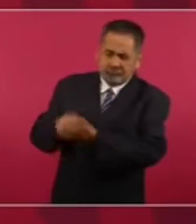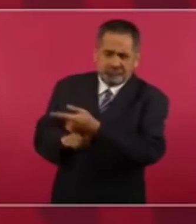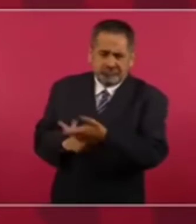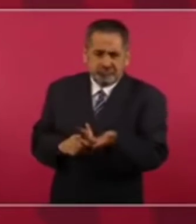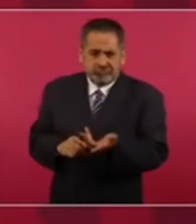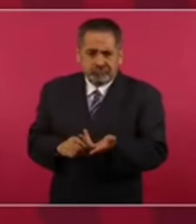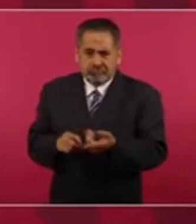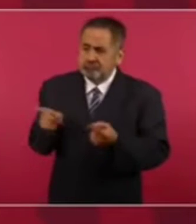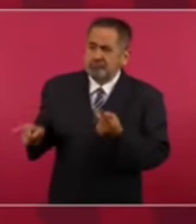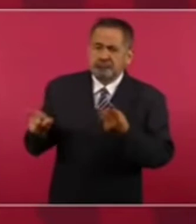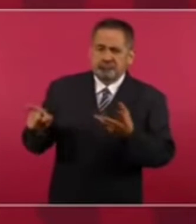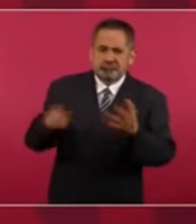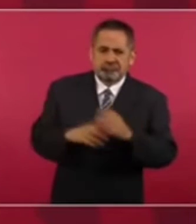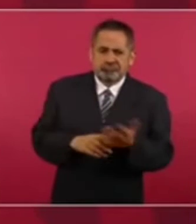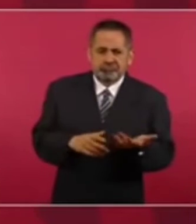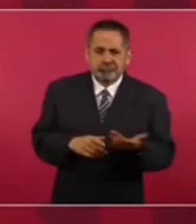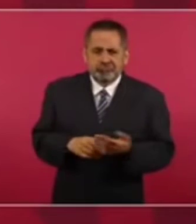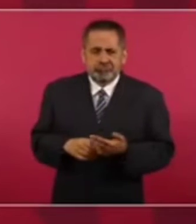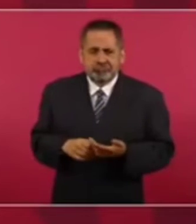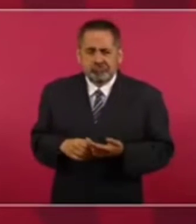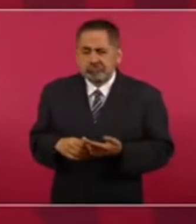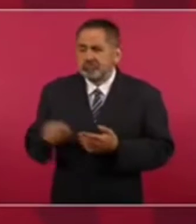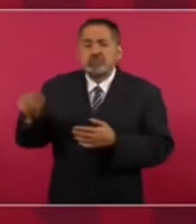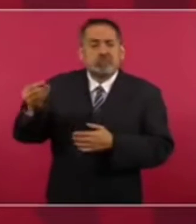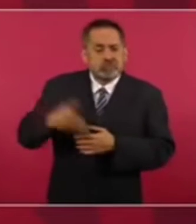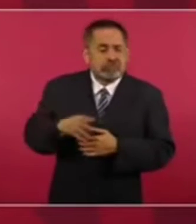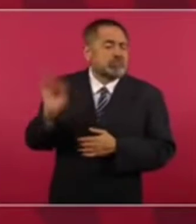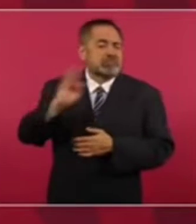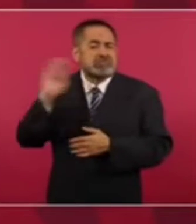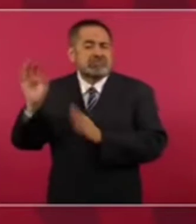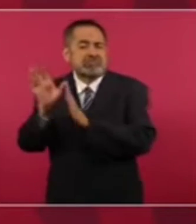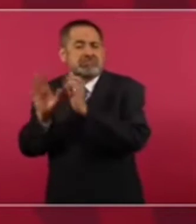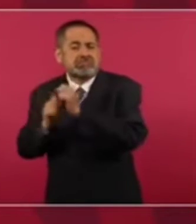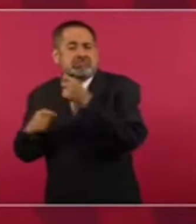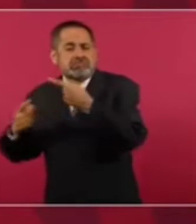hacerlo, aunque estén violando la Constitución.